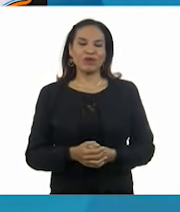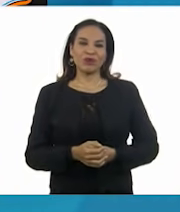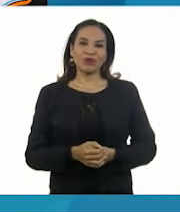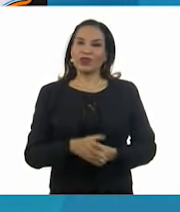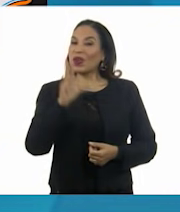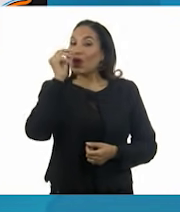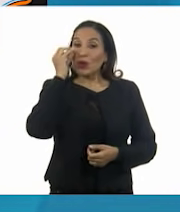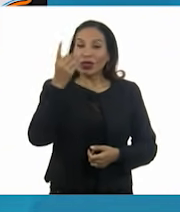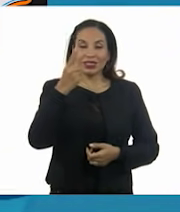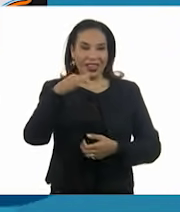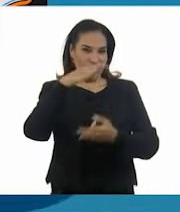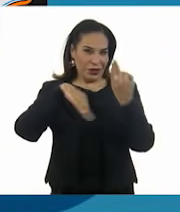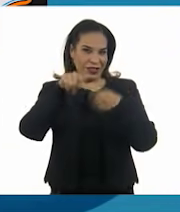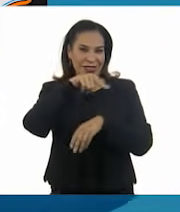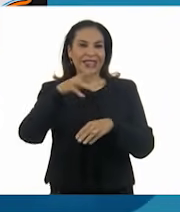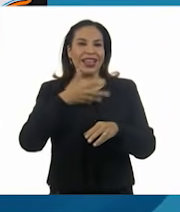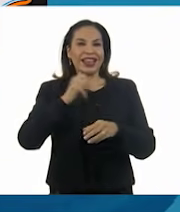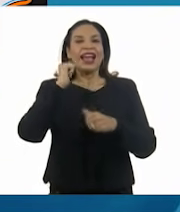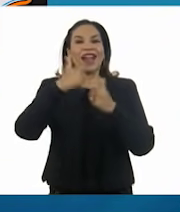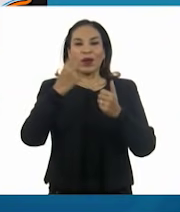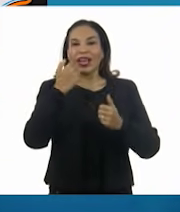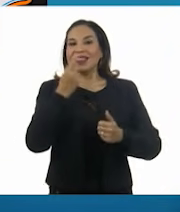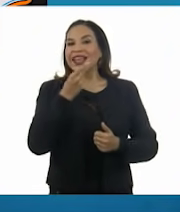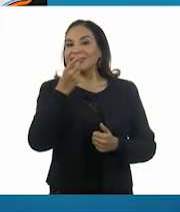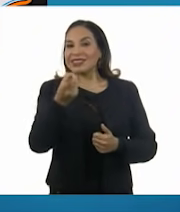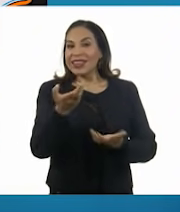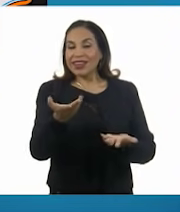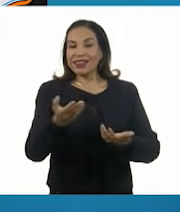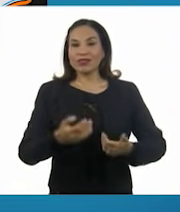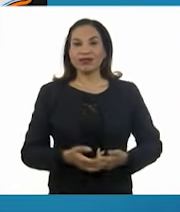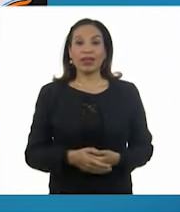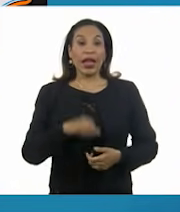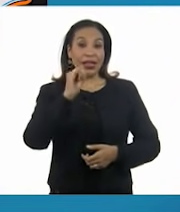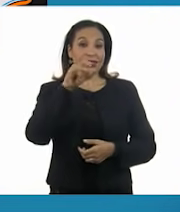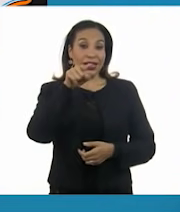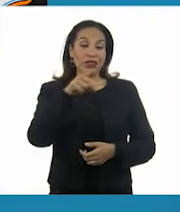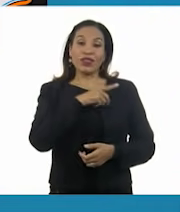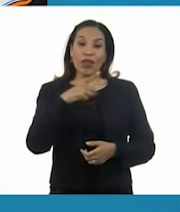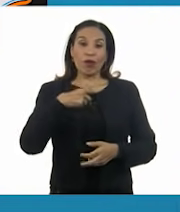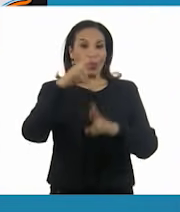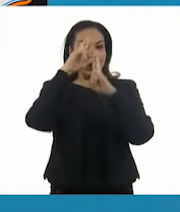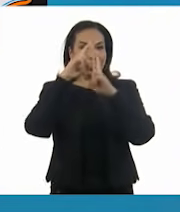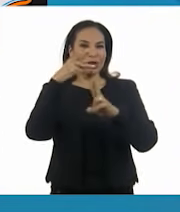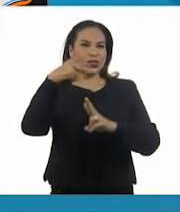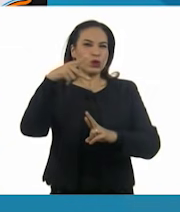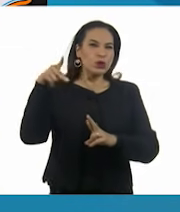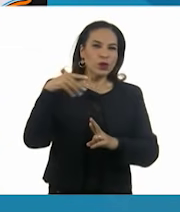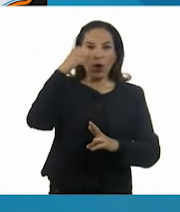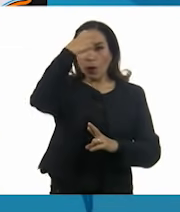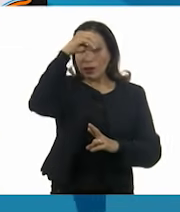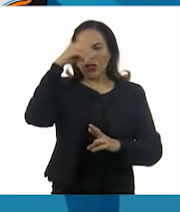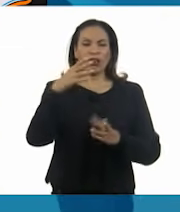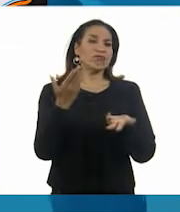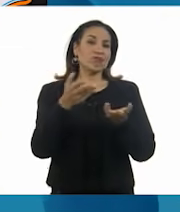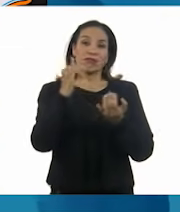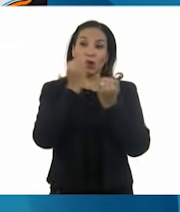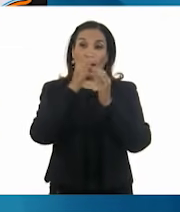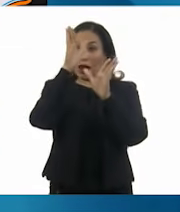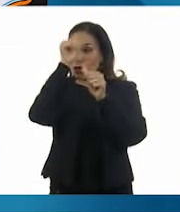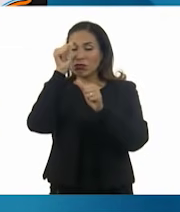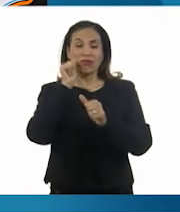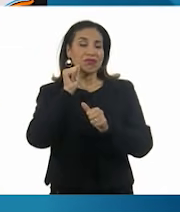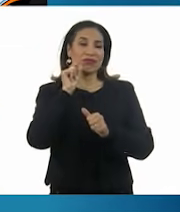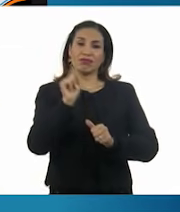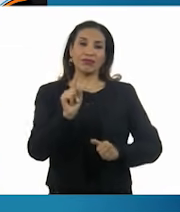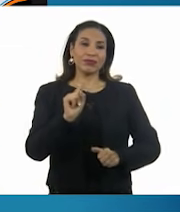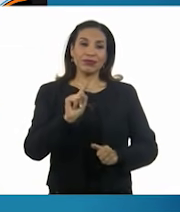No olvides que los demás también tienen algo que decir. Así que debemos respetar sus opiniones, aunque no siempre estemos de acuerdo